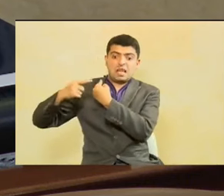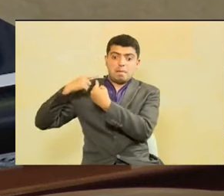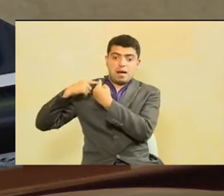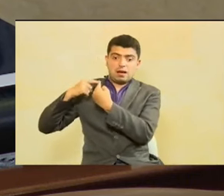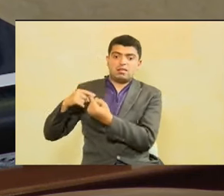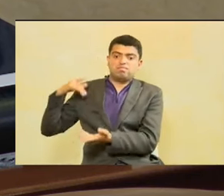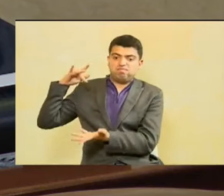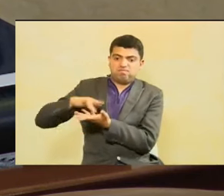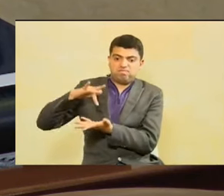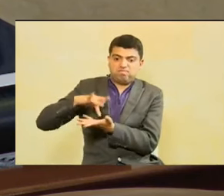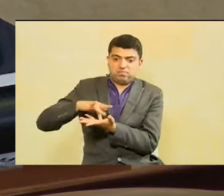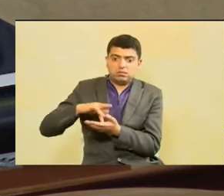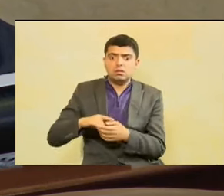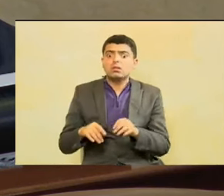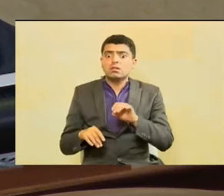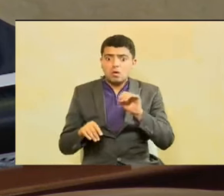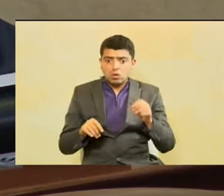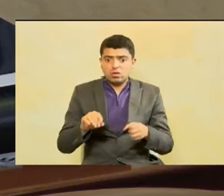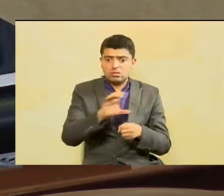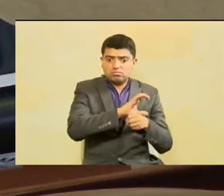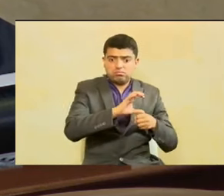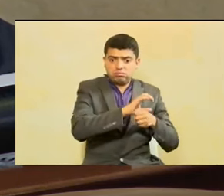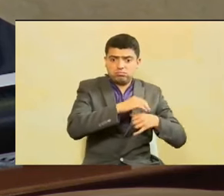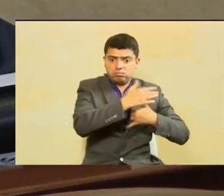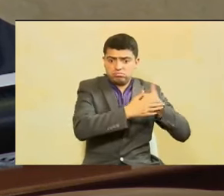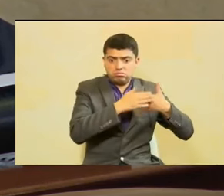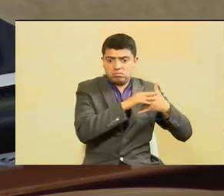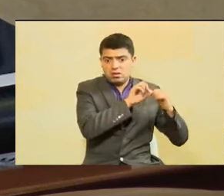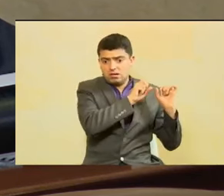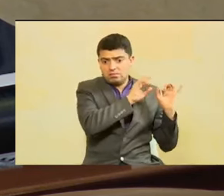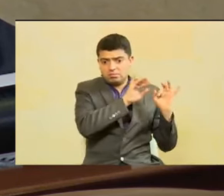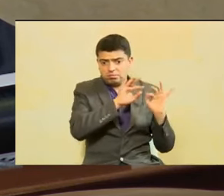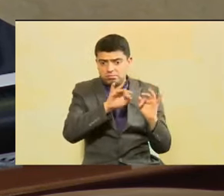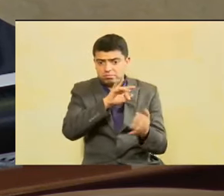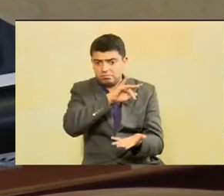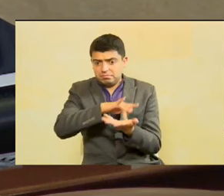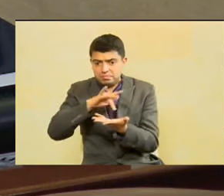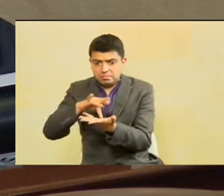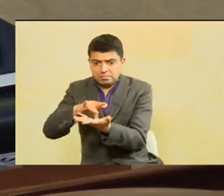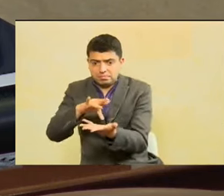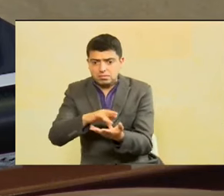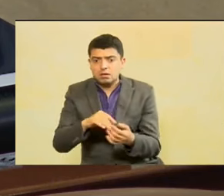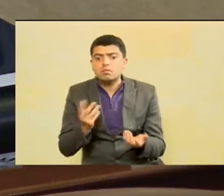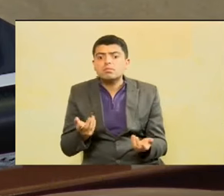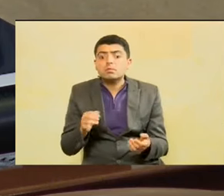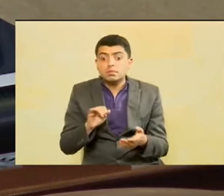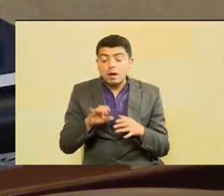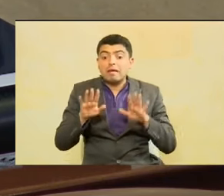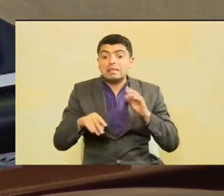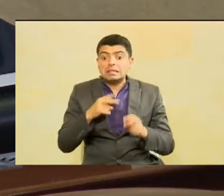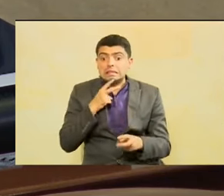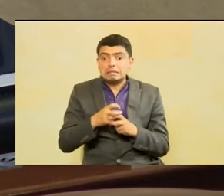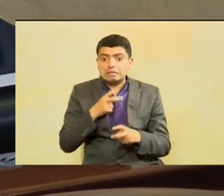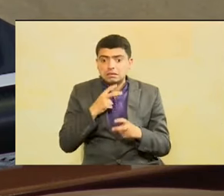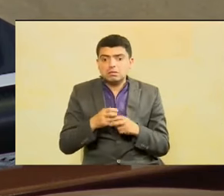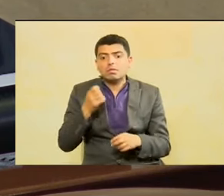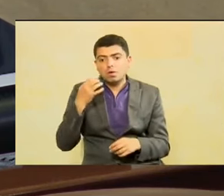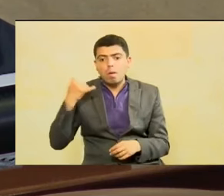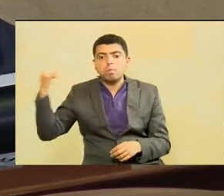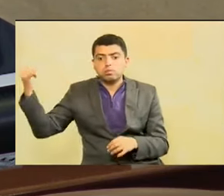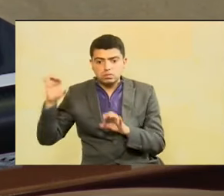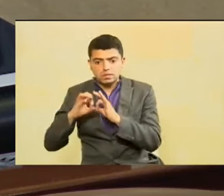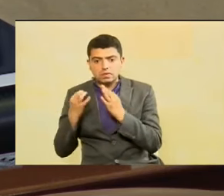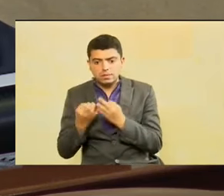y hay gente que se ha venido de otras ciudades y están pernot en la ciudad de Bogotá con dificultades porque tienen familia